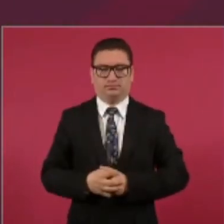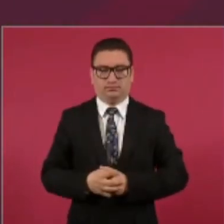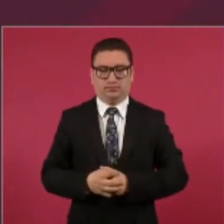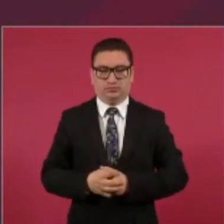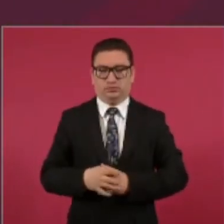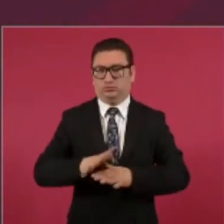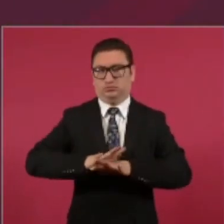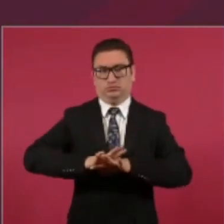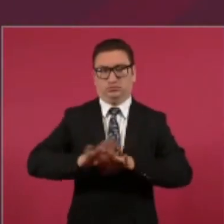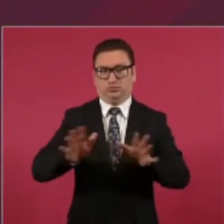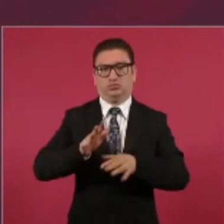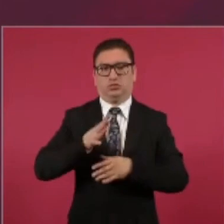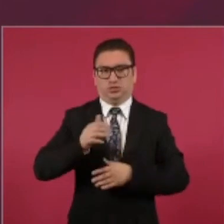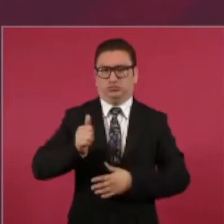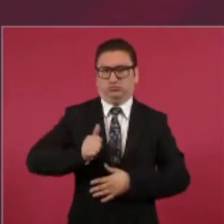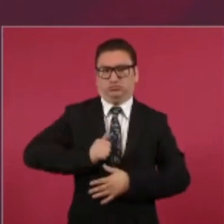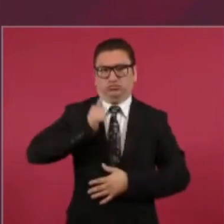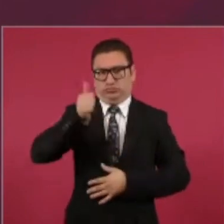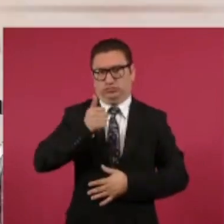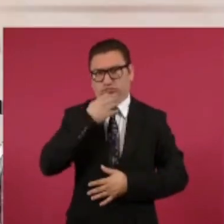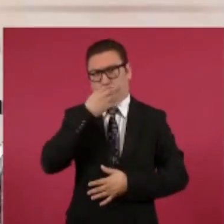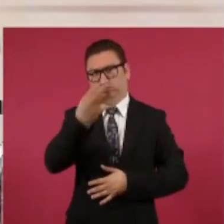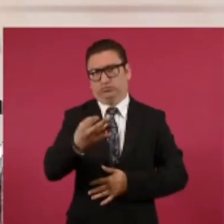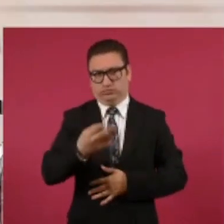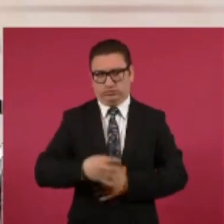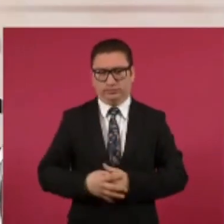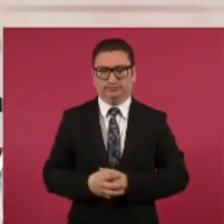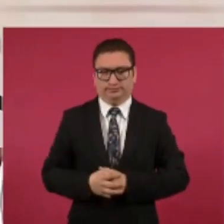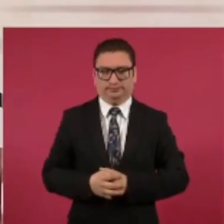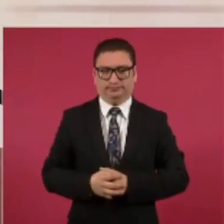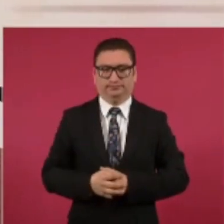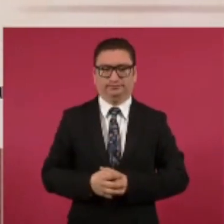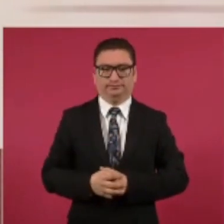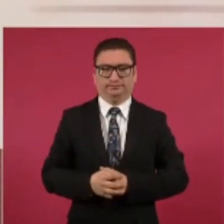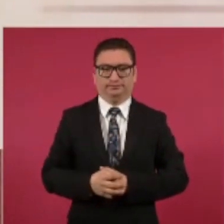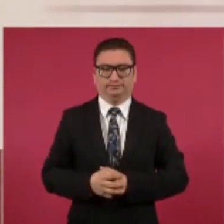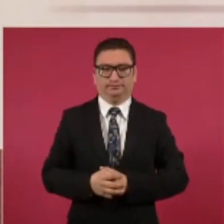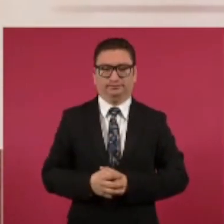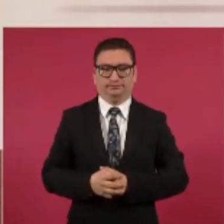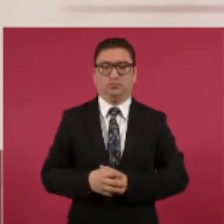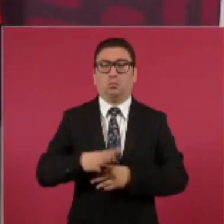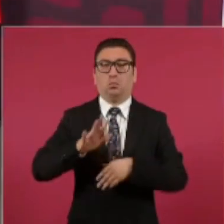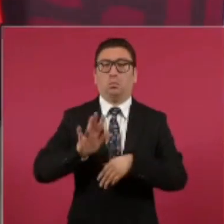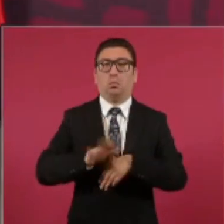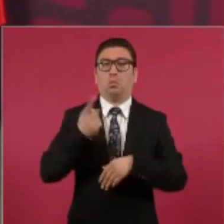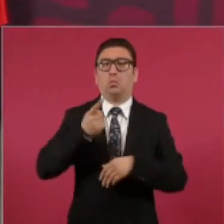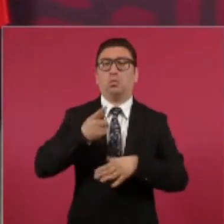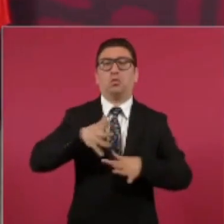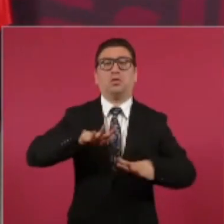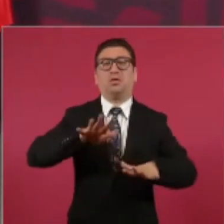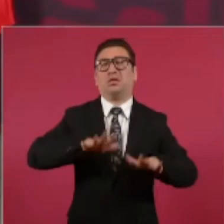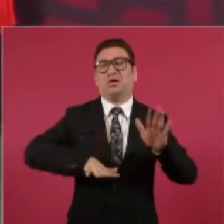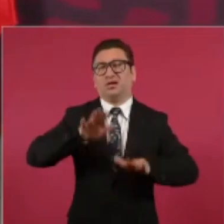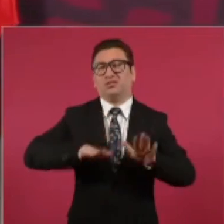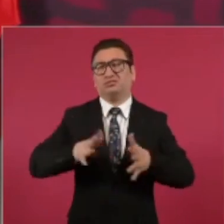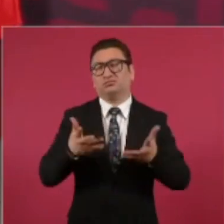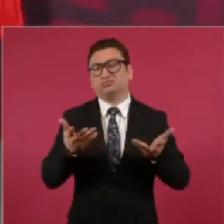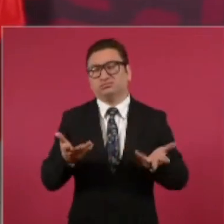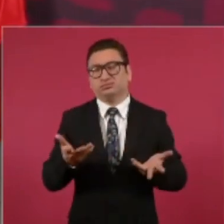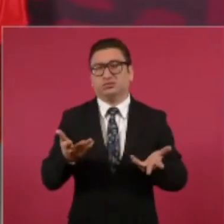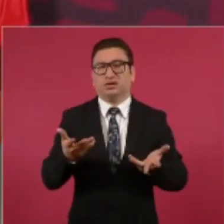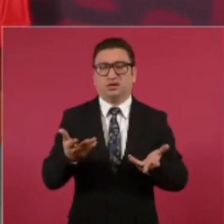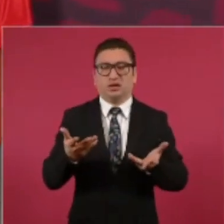ya de una vez se lo aprovecho para que se dé a conocer porque a veces como